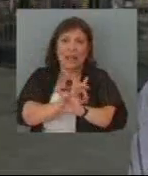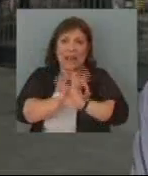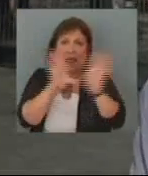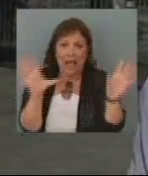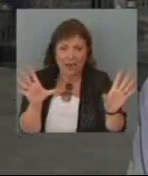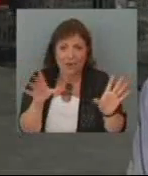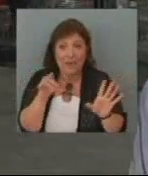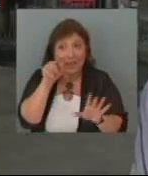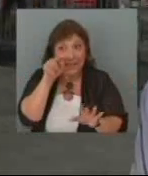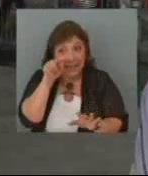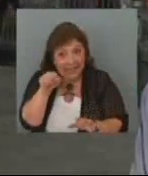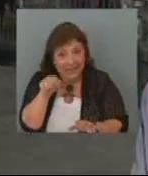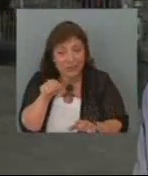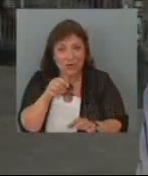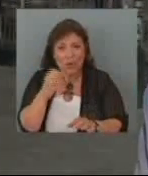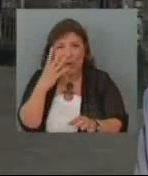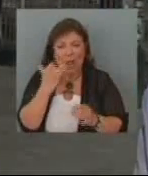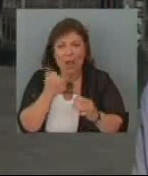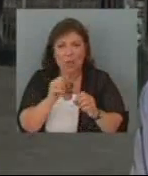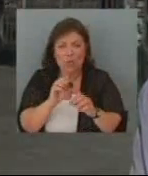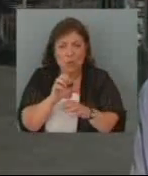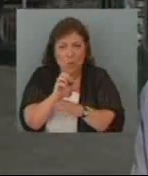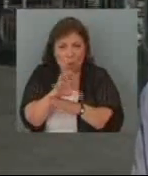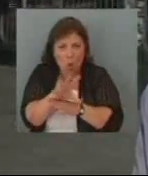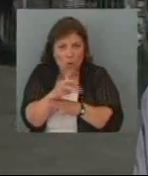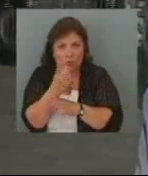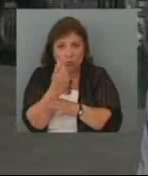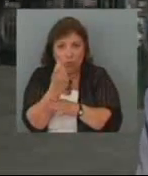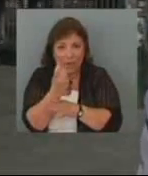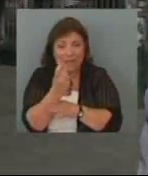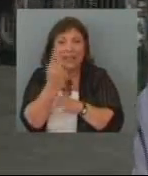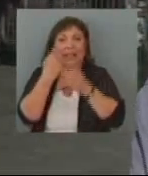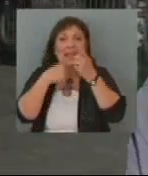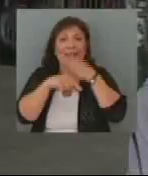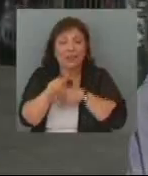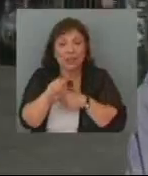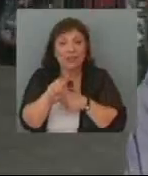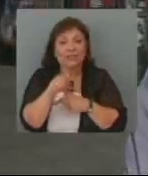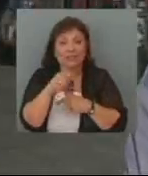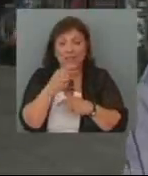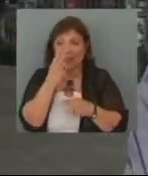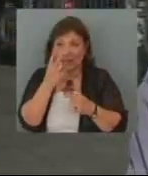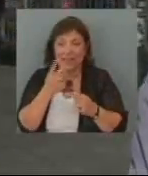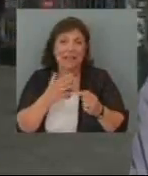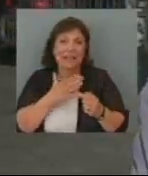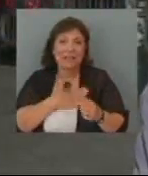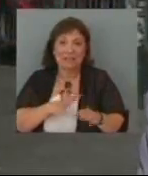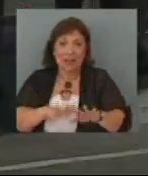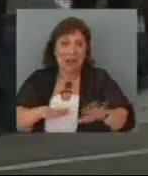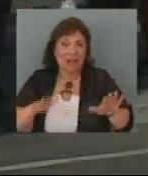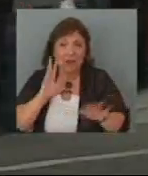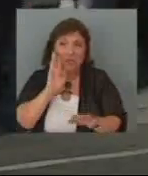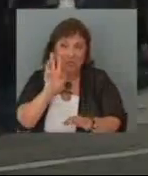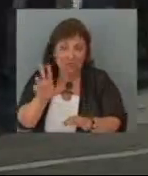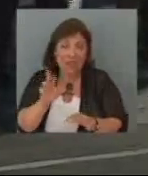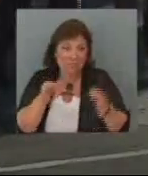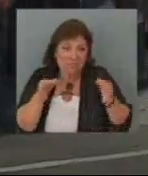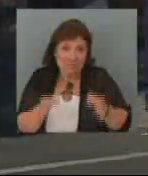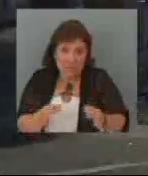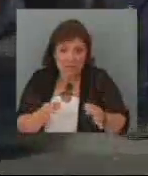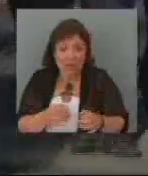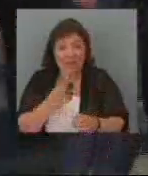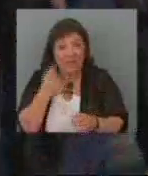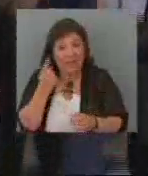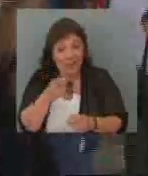luces tienen tanta luminosidad que en los hechos uno puede ver tranquilamente los semáforos. El director de